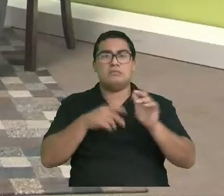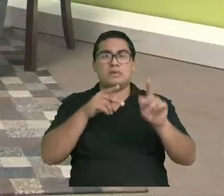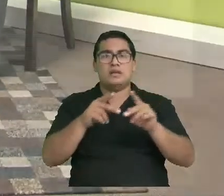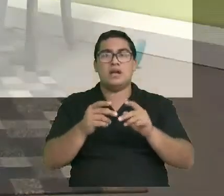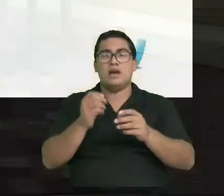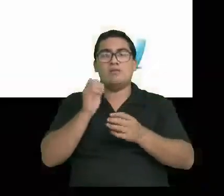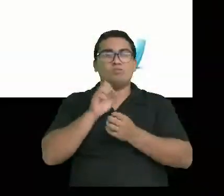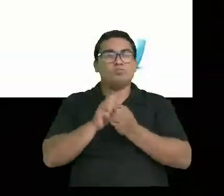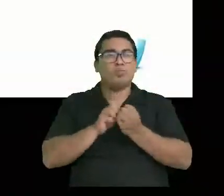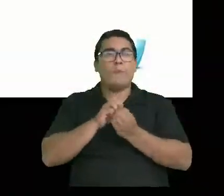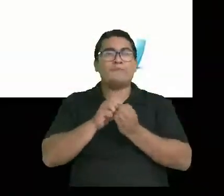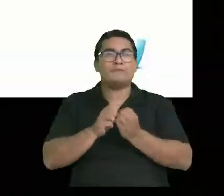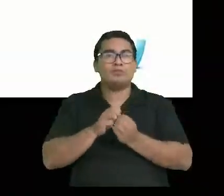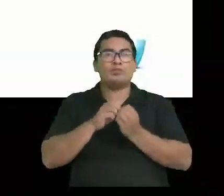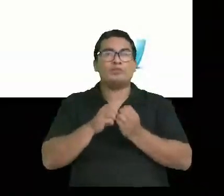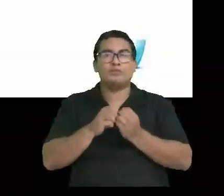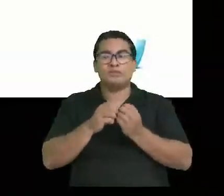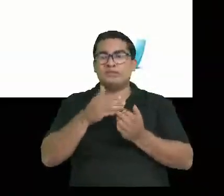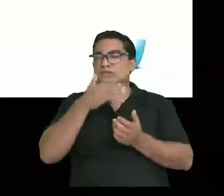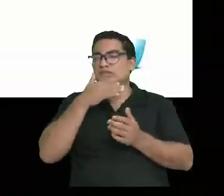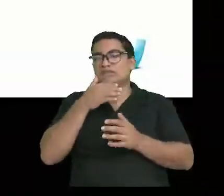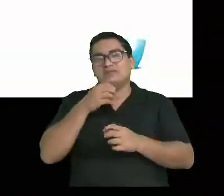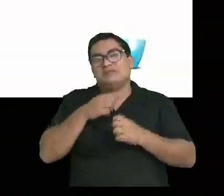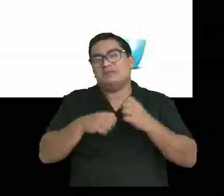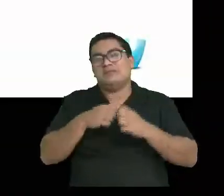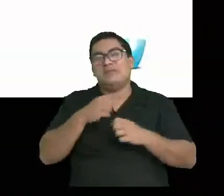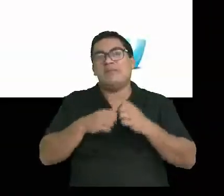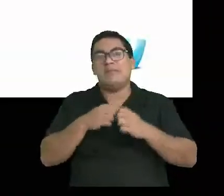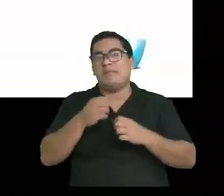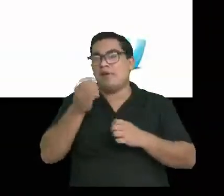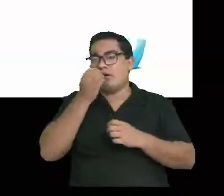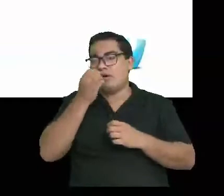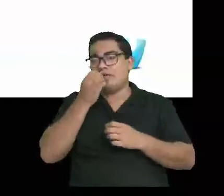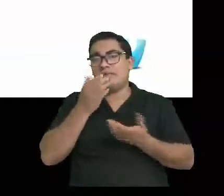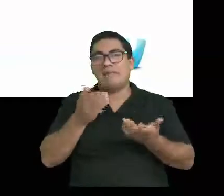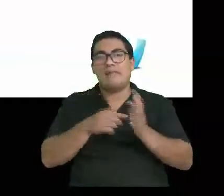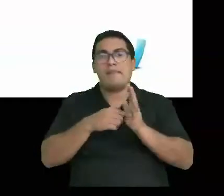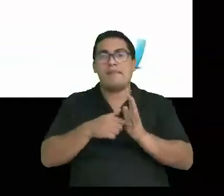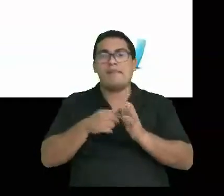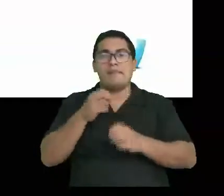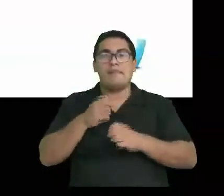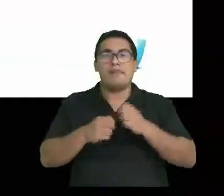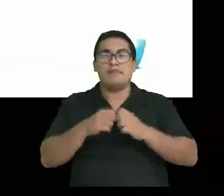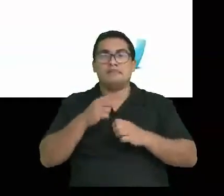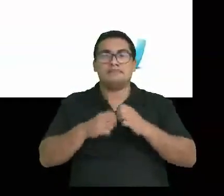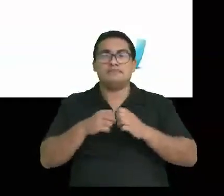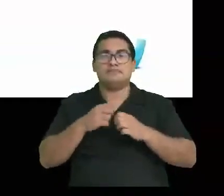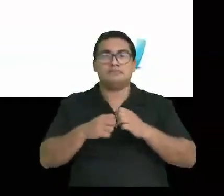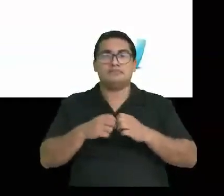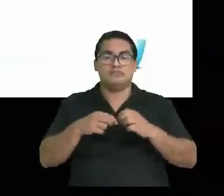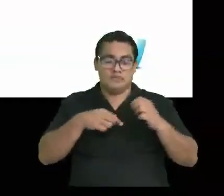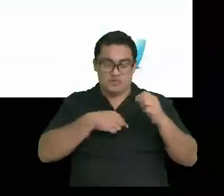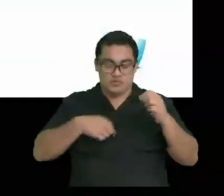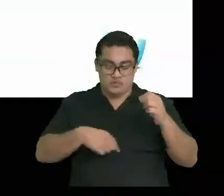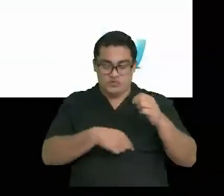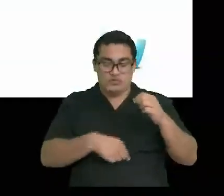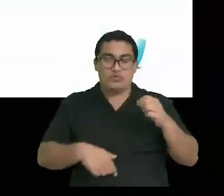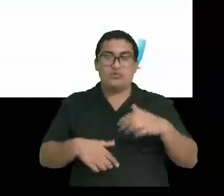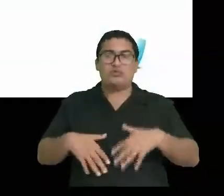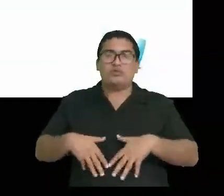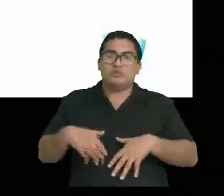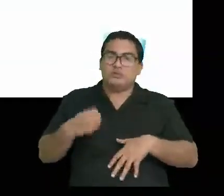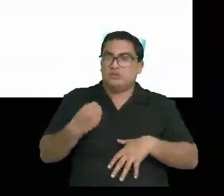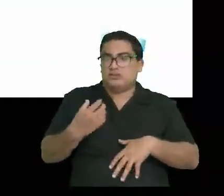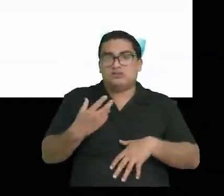muy bien y ya vienen otros problemas que ya vienen con el problema del intestino, dolores de